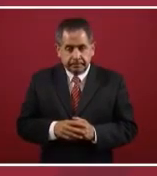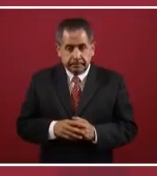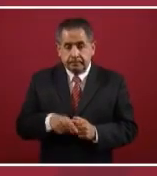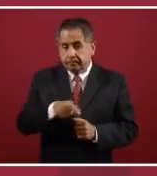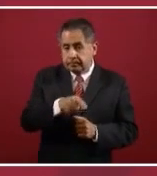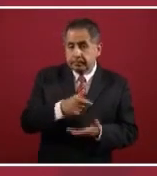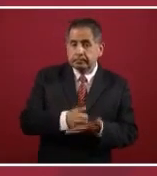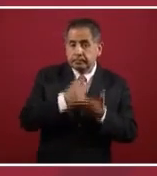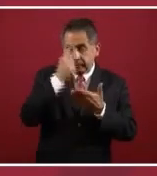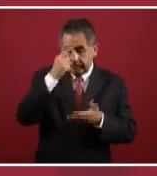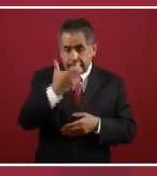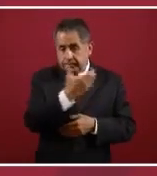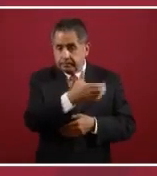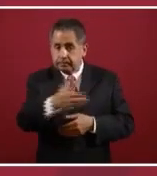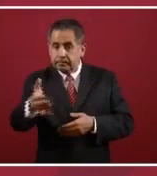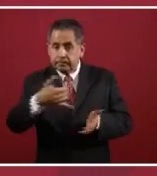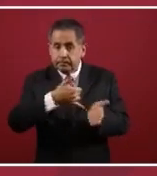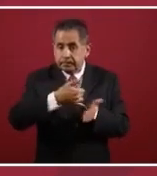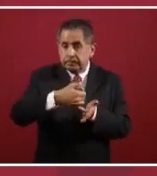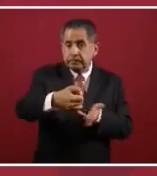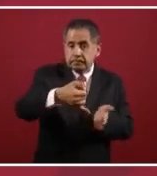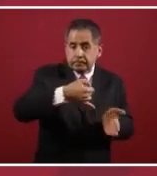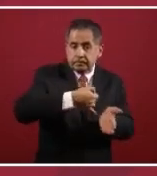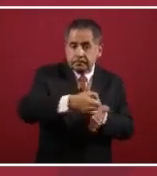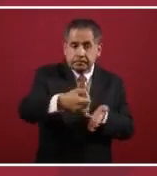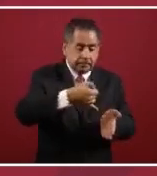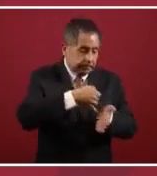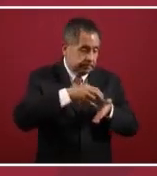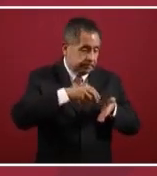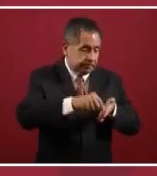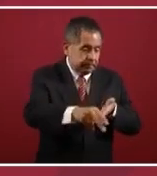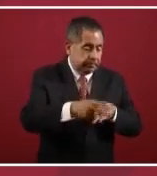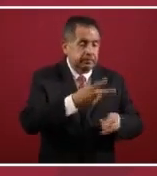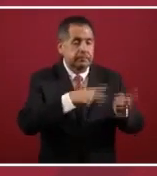reforestando, se está sembrando